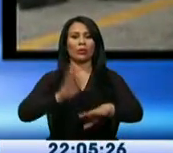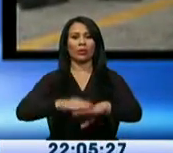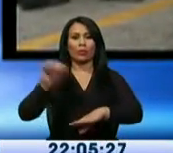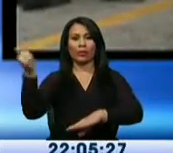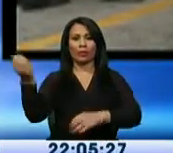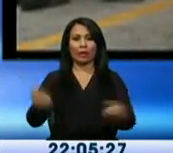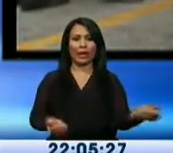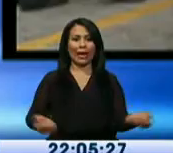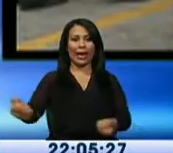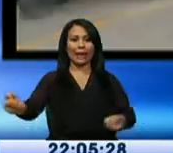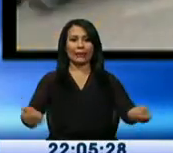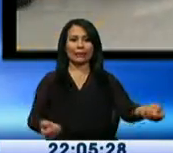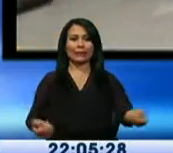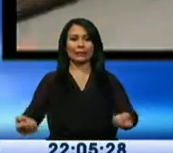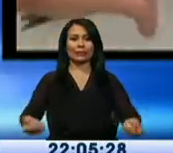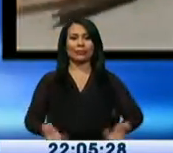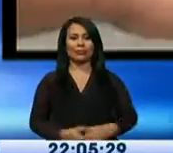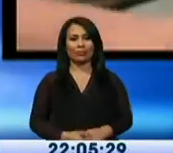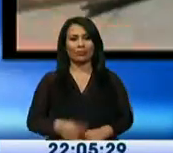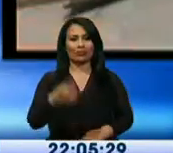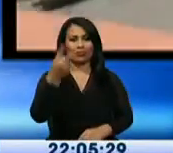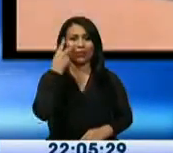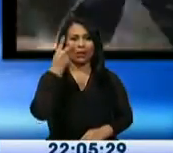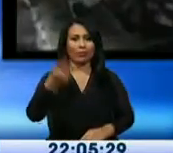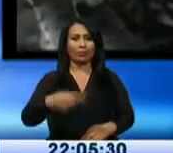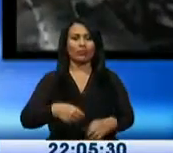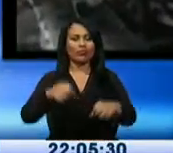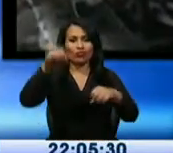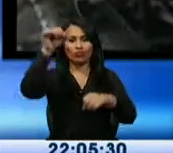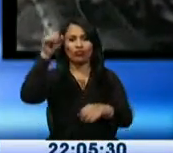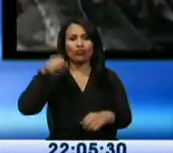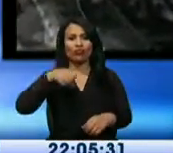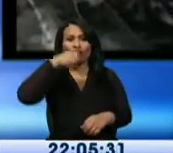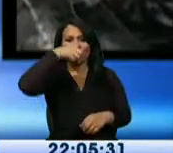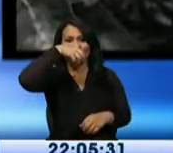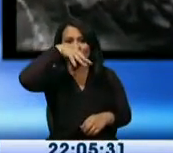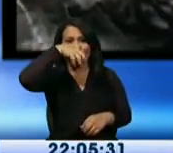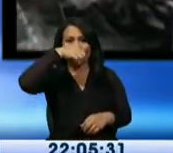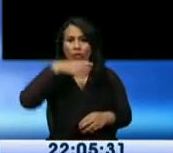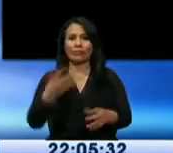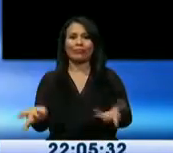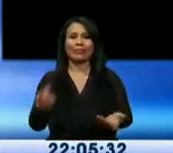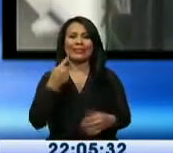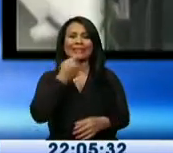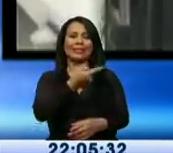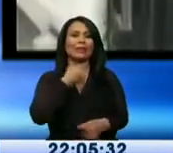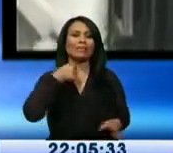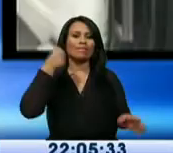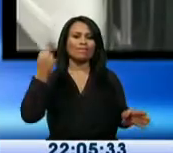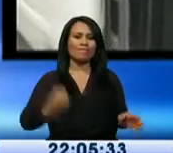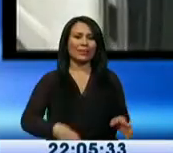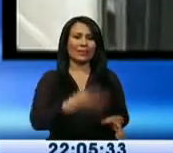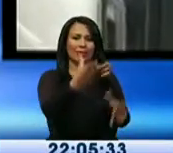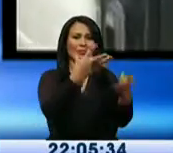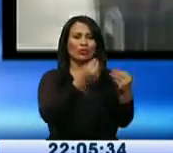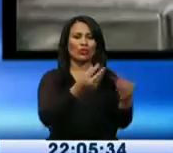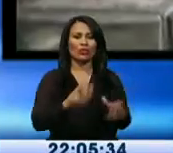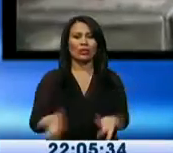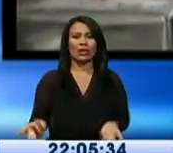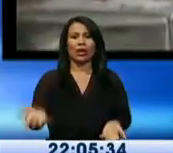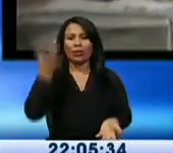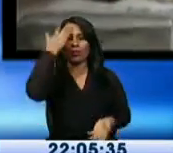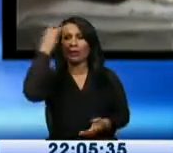camión. Lo que pudo cantar es cuando se viró ya. Obviamente que es una pérdida y la imprudencia de la